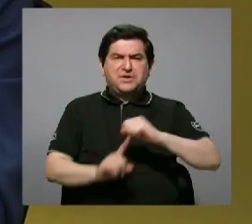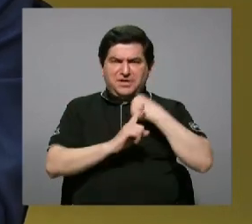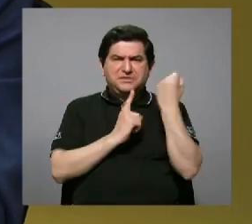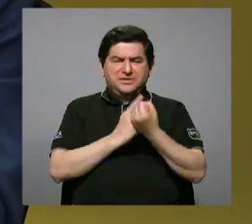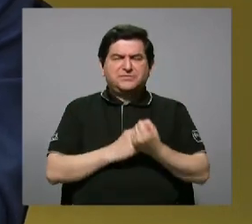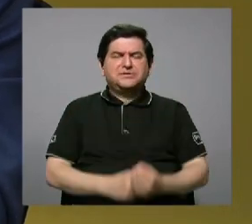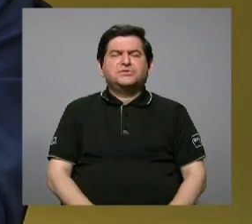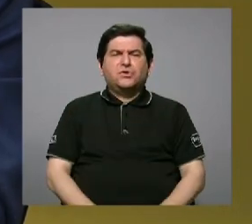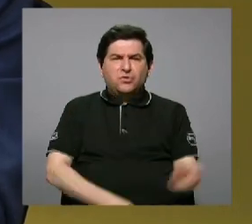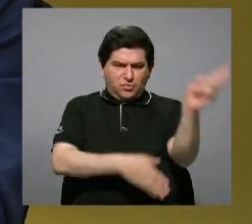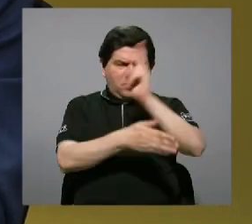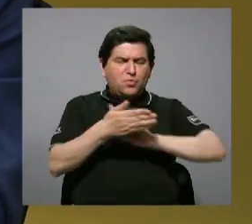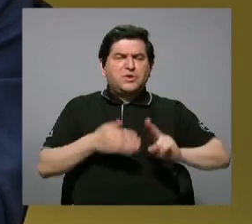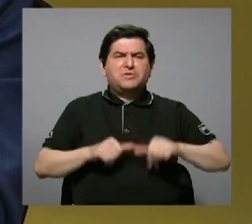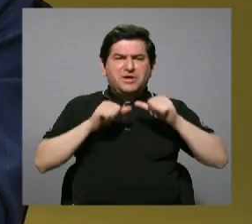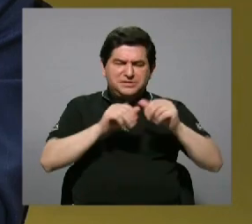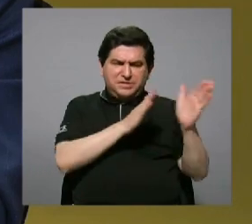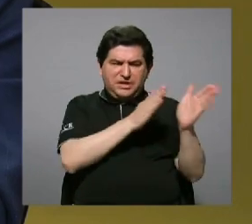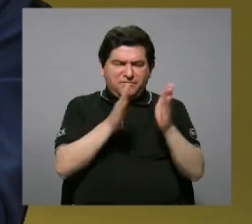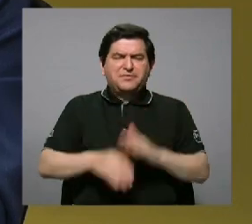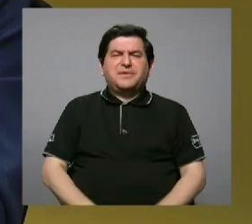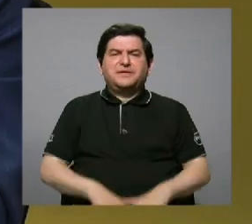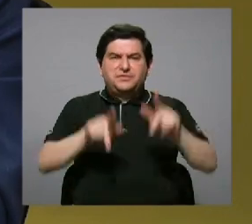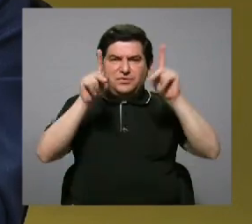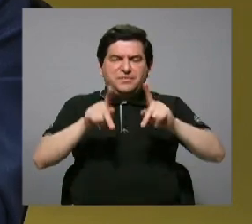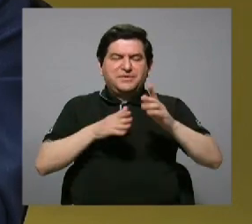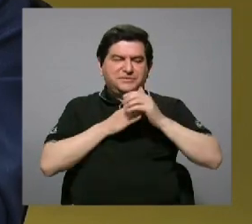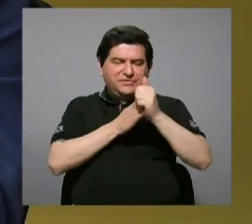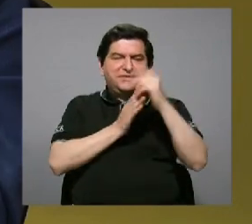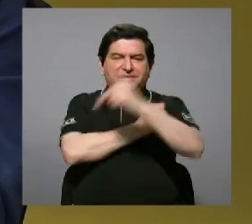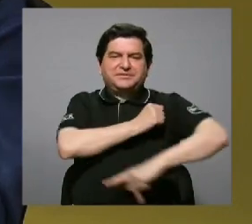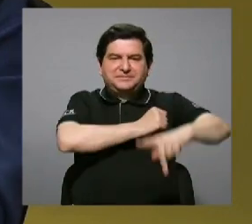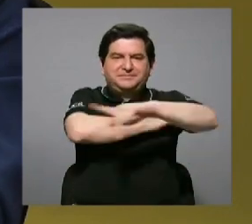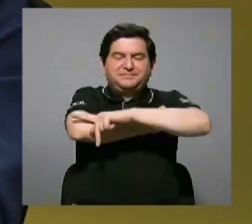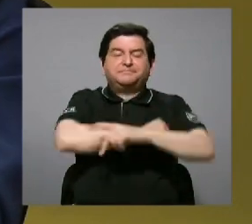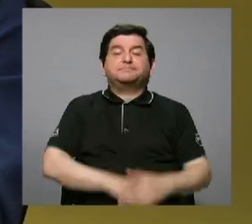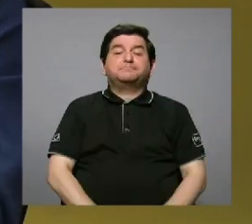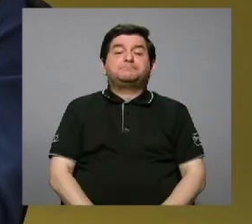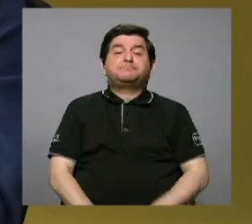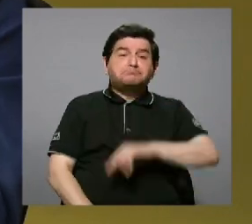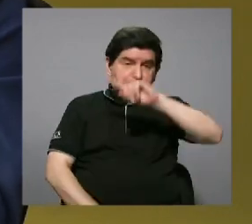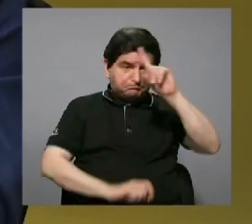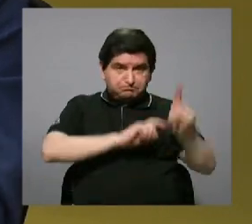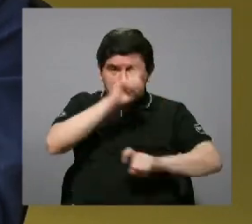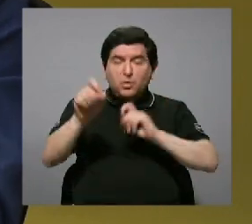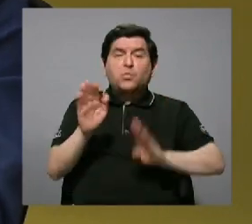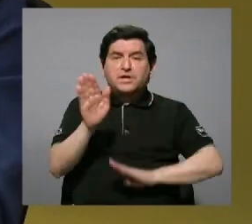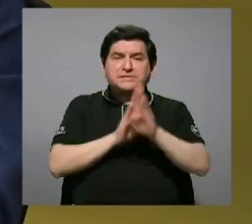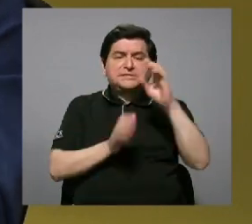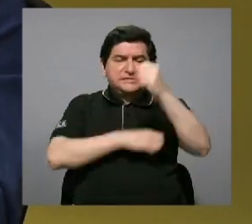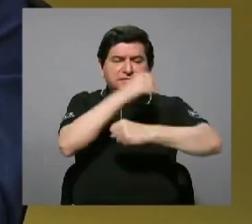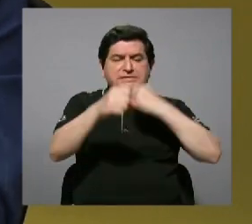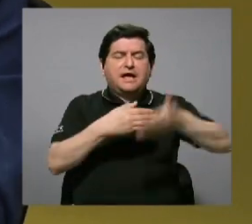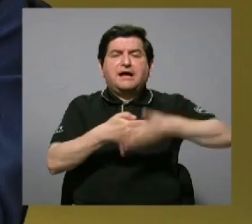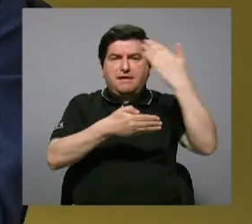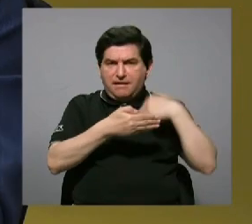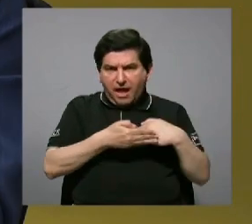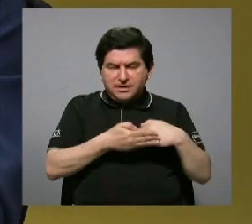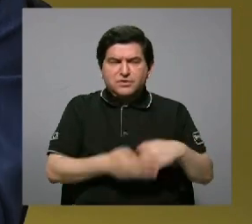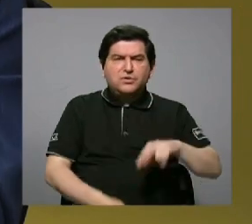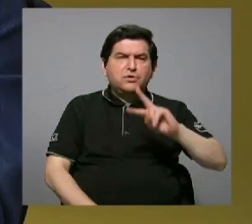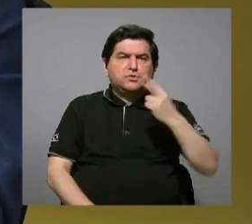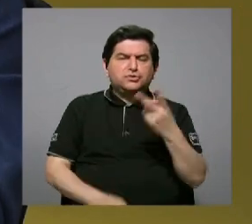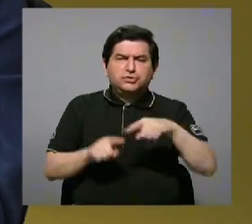universidad sigue formando ciudadanos que conduzcan este país. Así que entonces, sí, fue una encuesta que se desarrolló el año pasado, en el